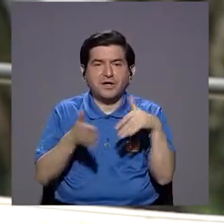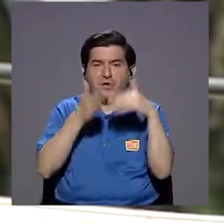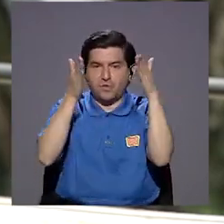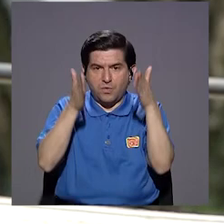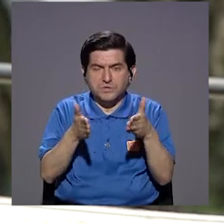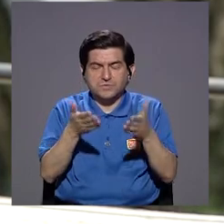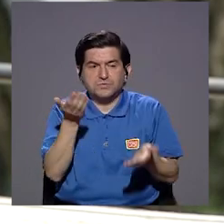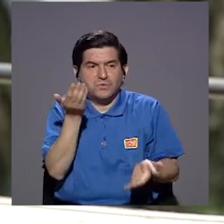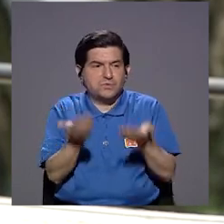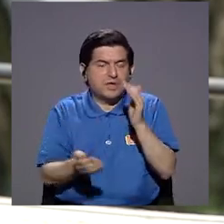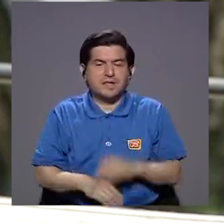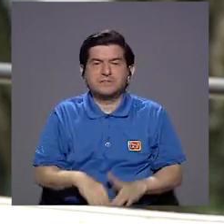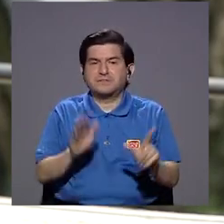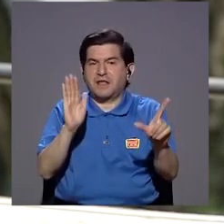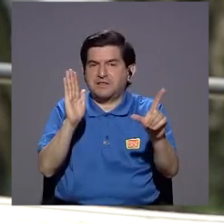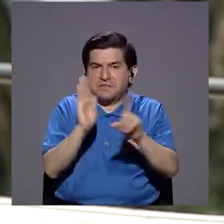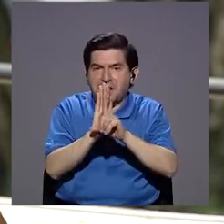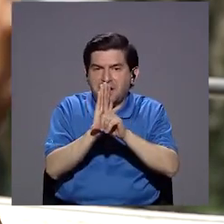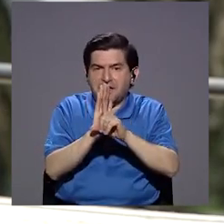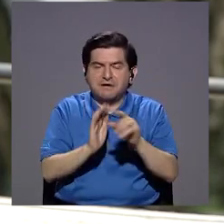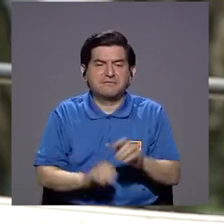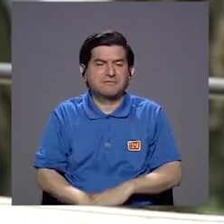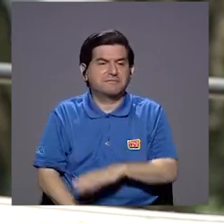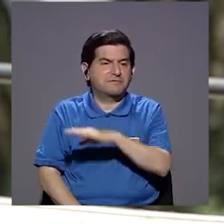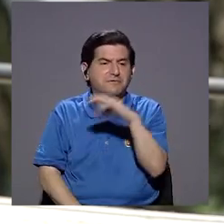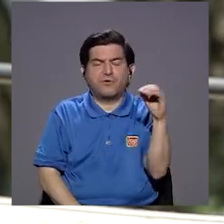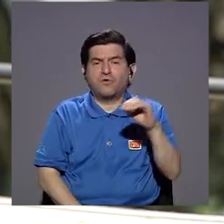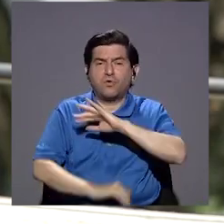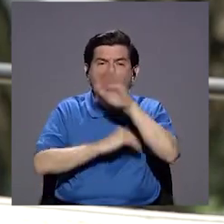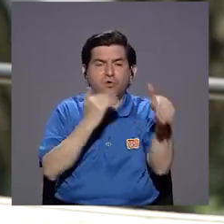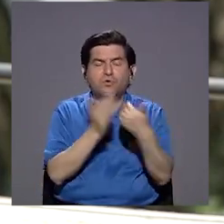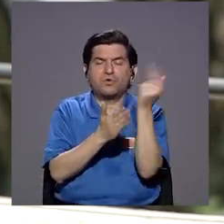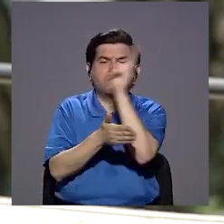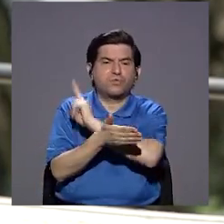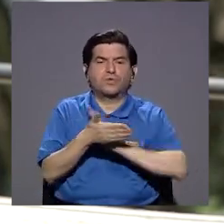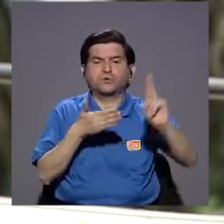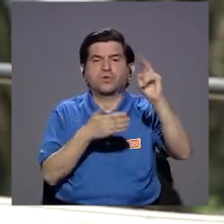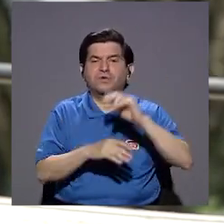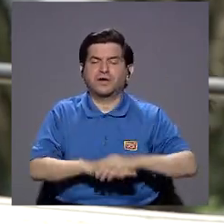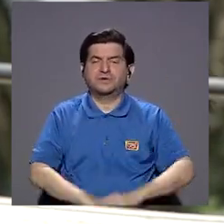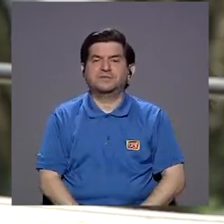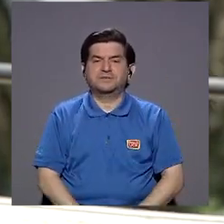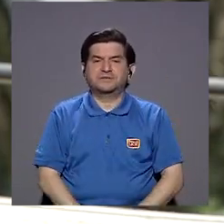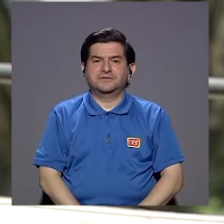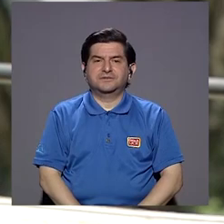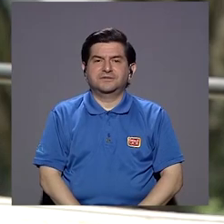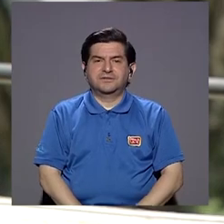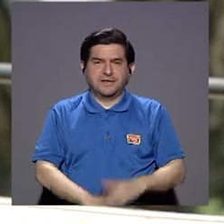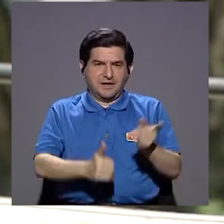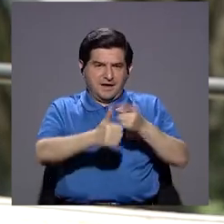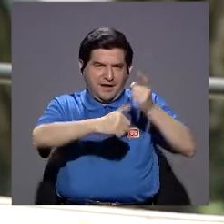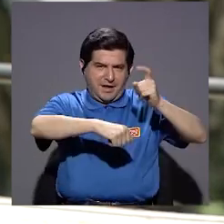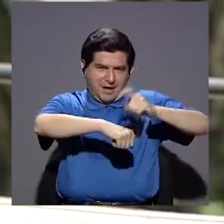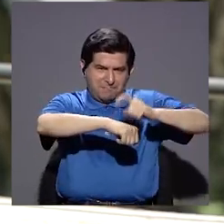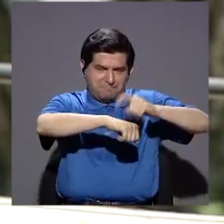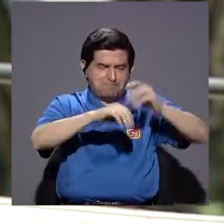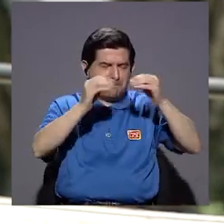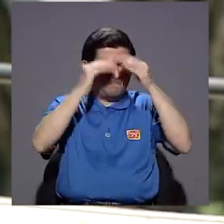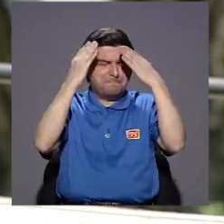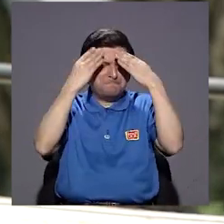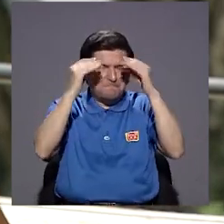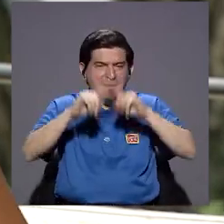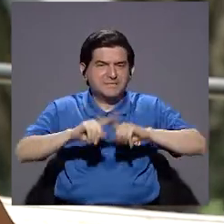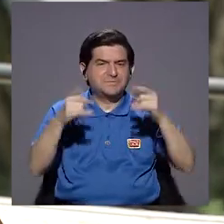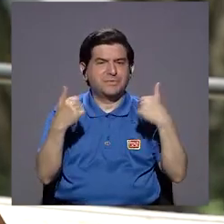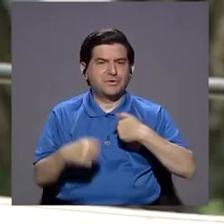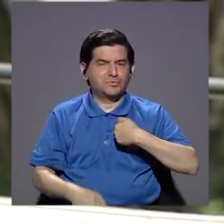estudiantes de leyes, o, ¿verdad?, de toda la universidad. Entonces, al principio, ahora hay más información,